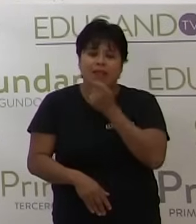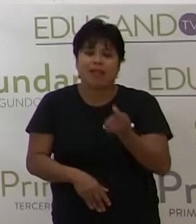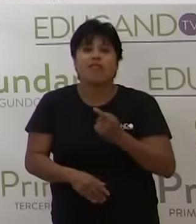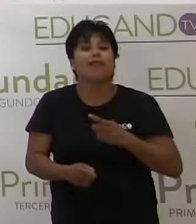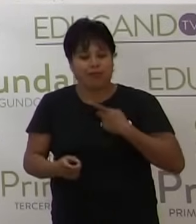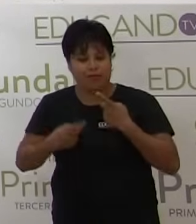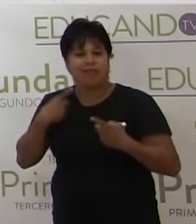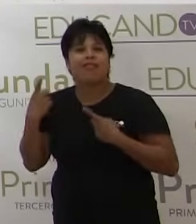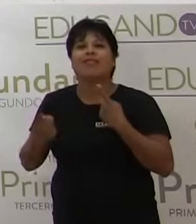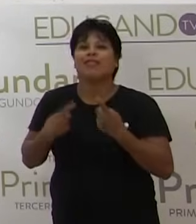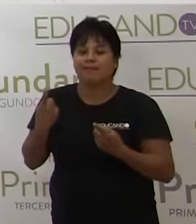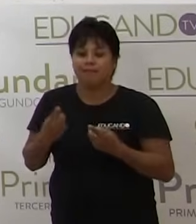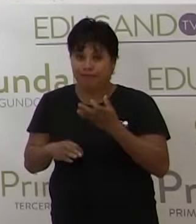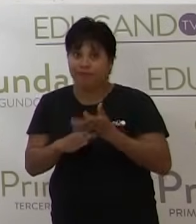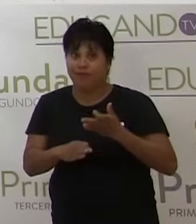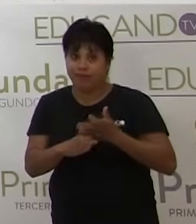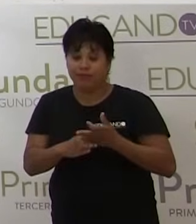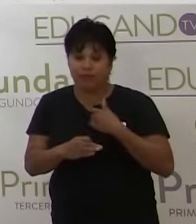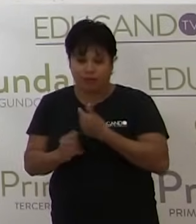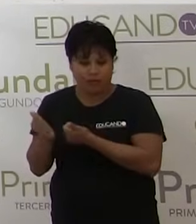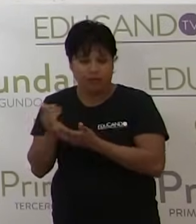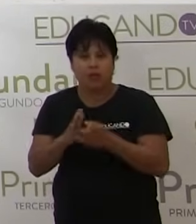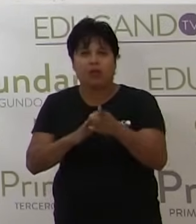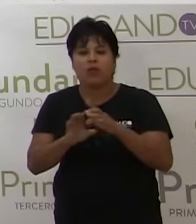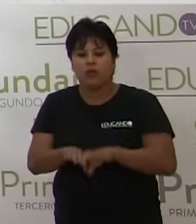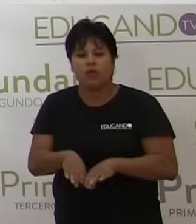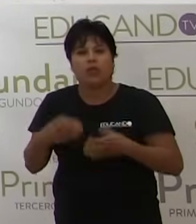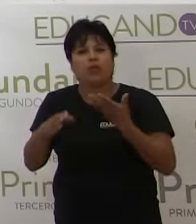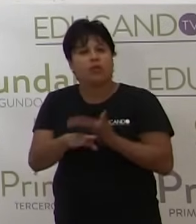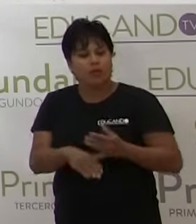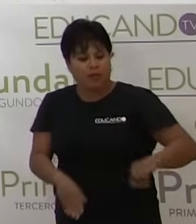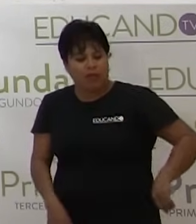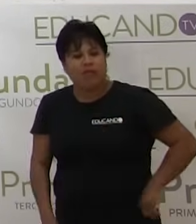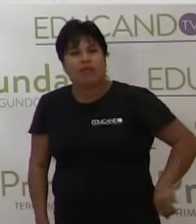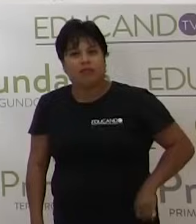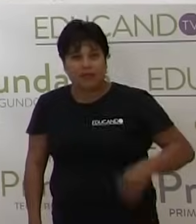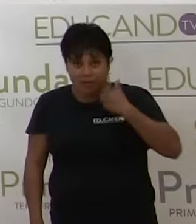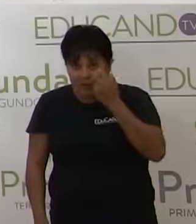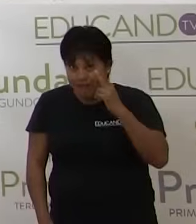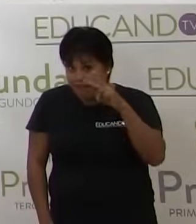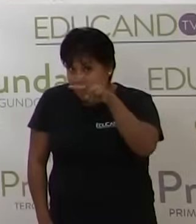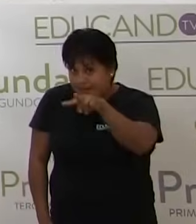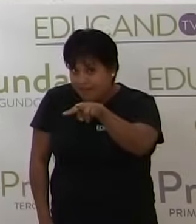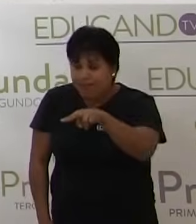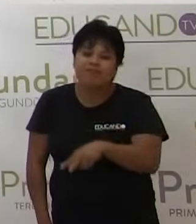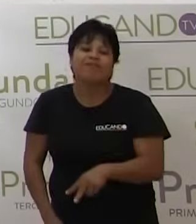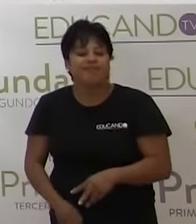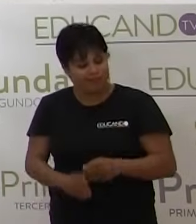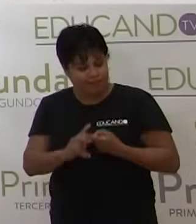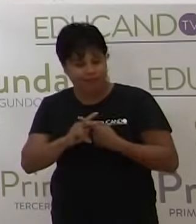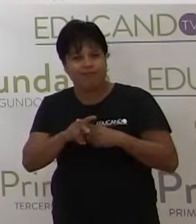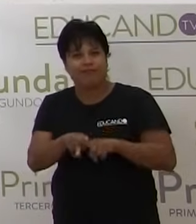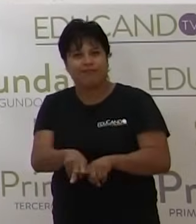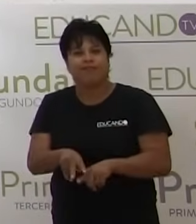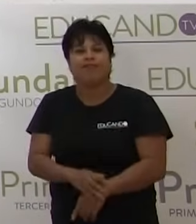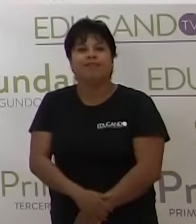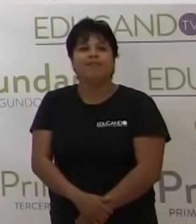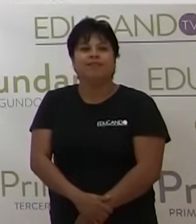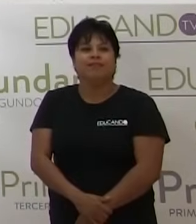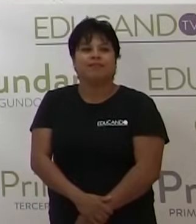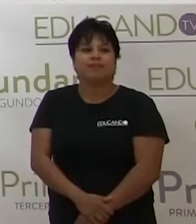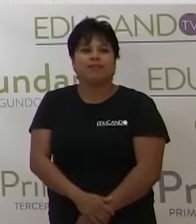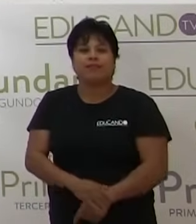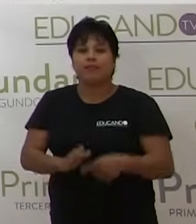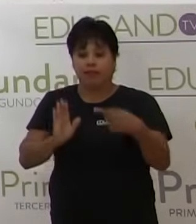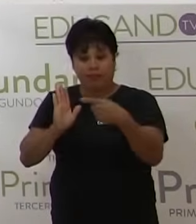se divierte Así que el día de hoy Te traje un cuento muy interesante quieres verlo vamos a verlo